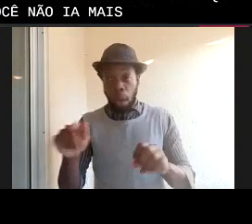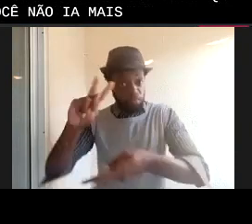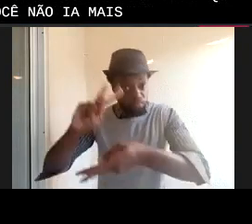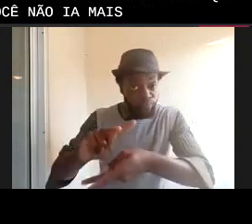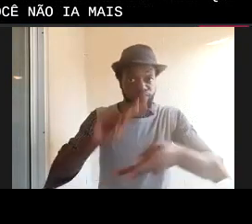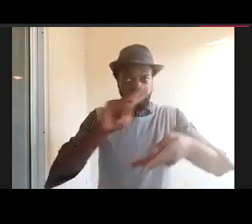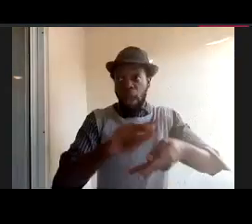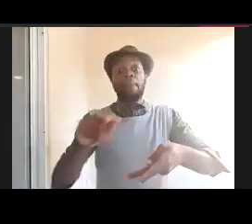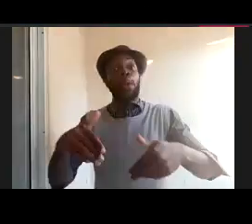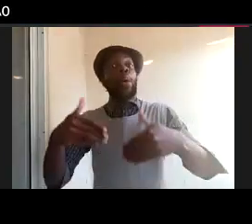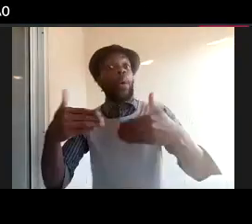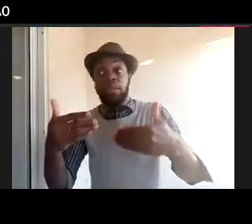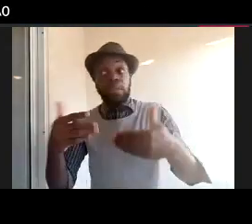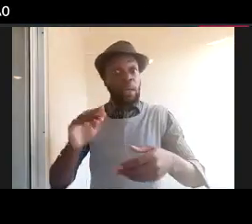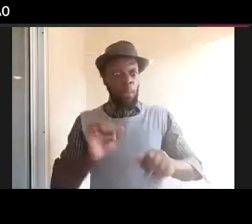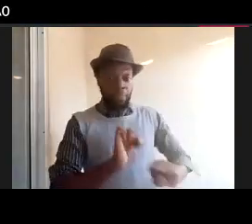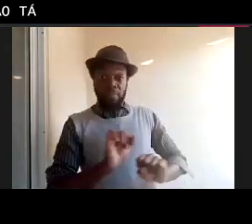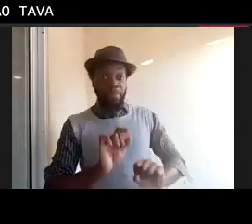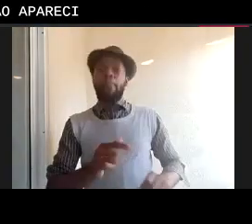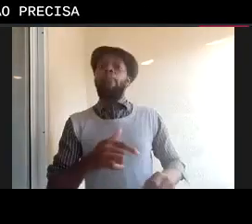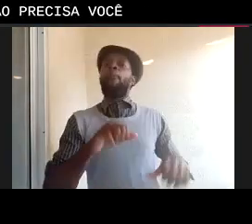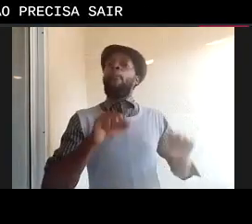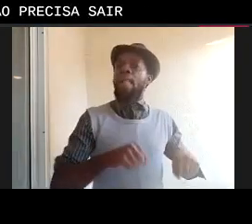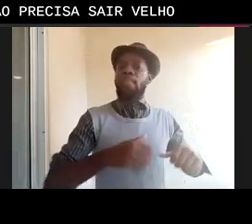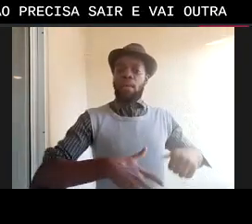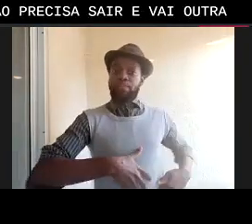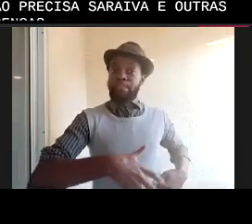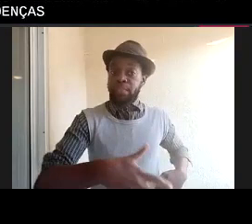VIH y otras enfermedades de transmisión sexual.